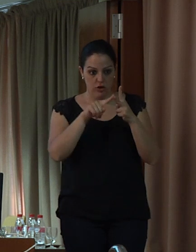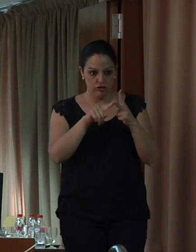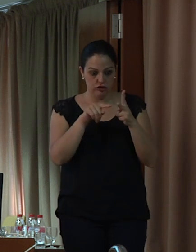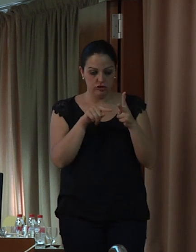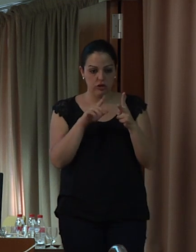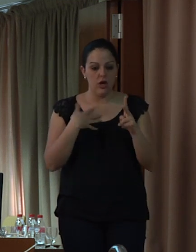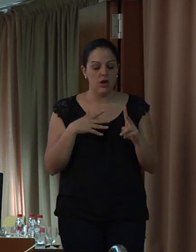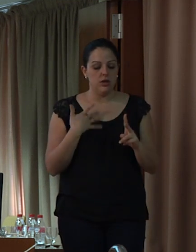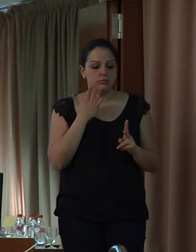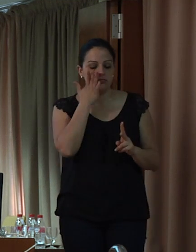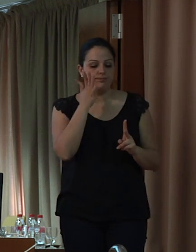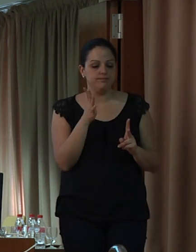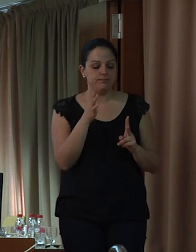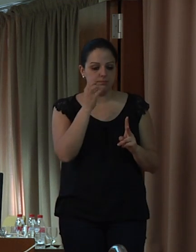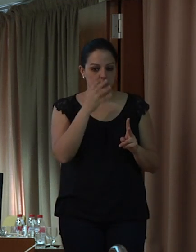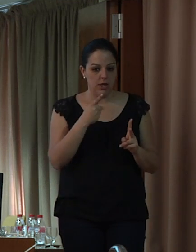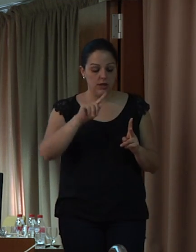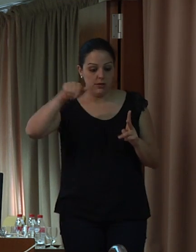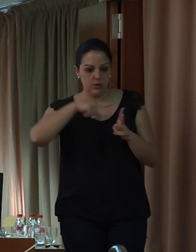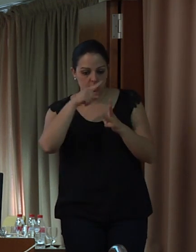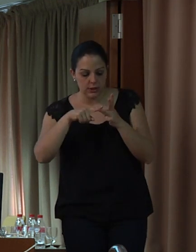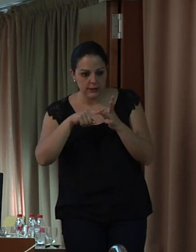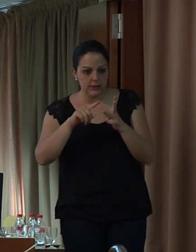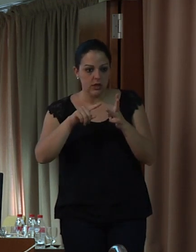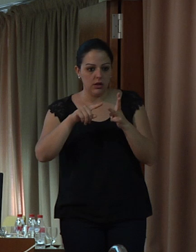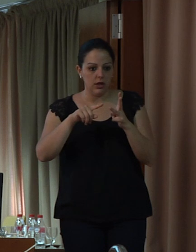comentando, y cuando llega deja de respirar para